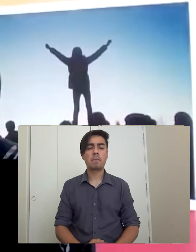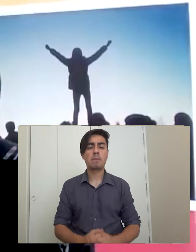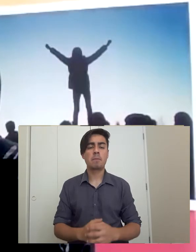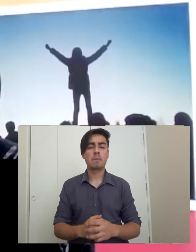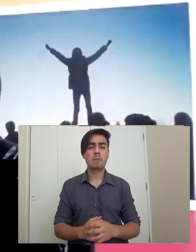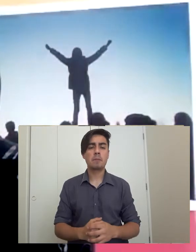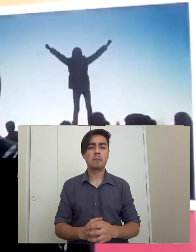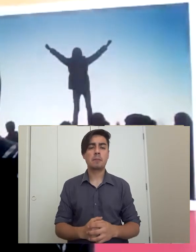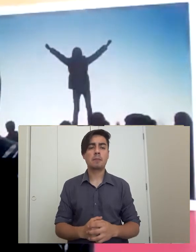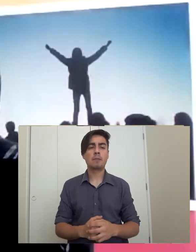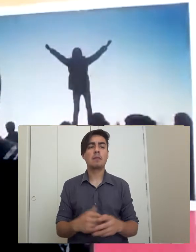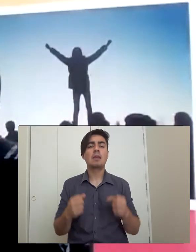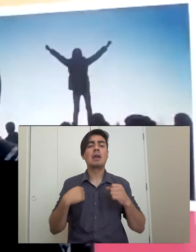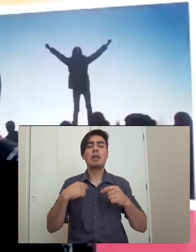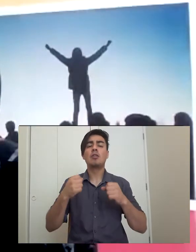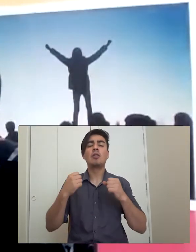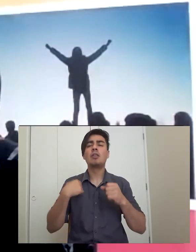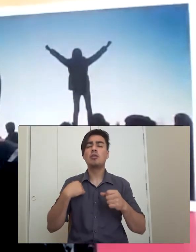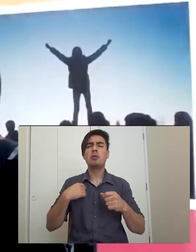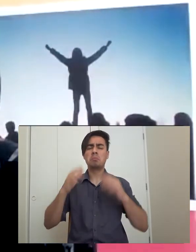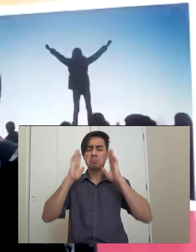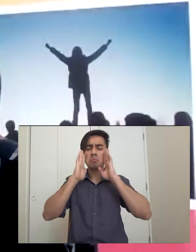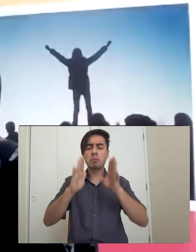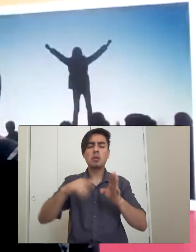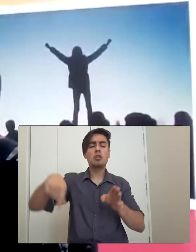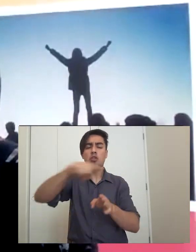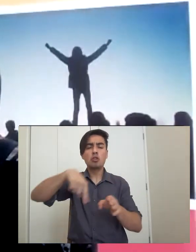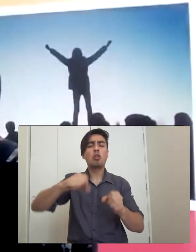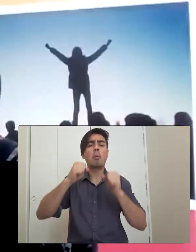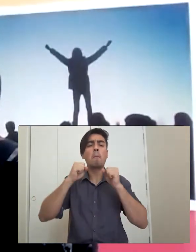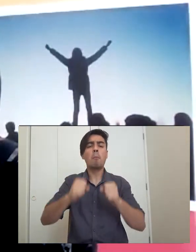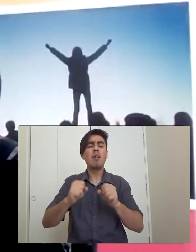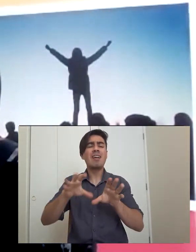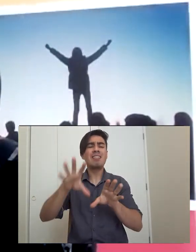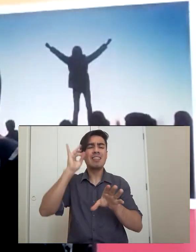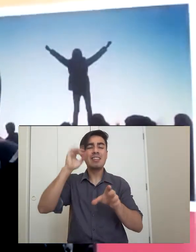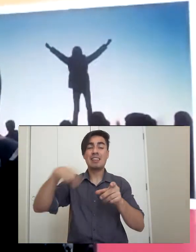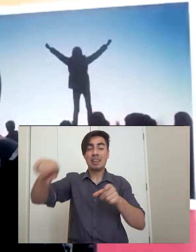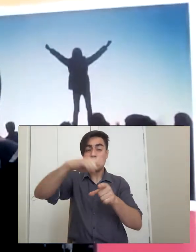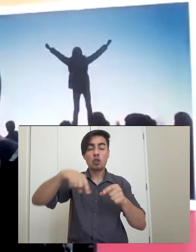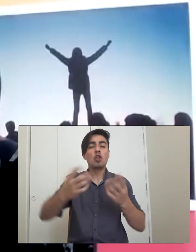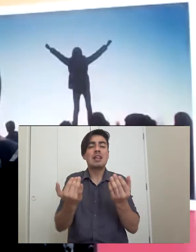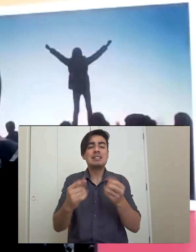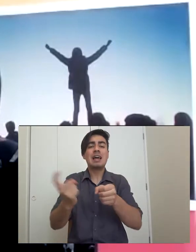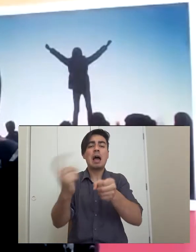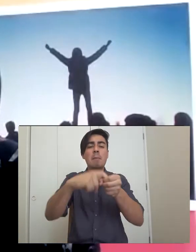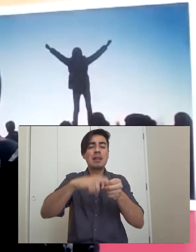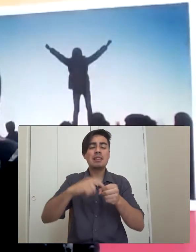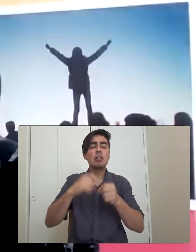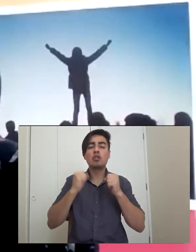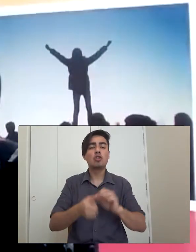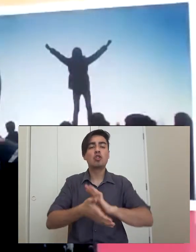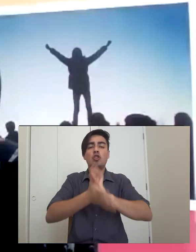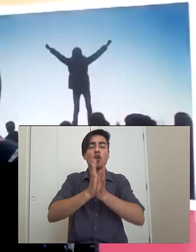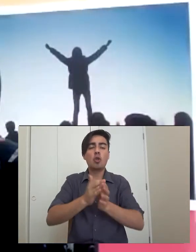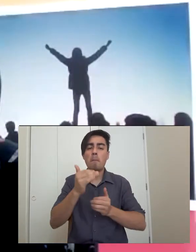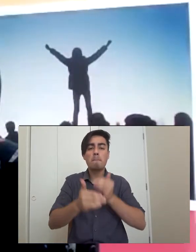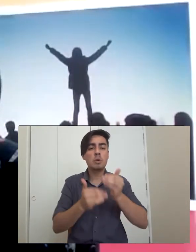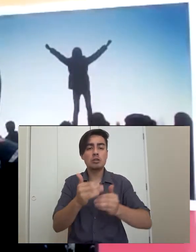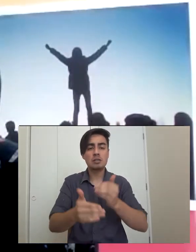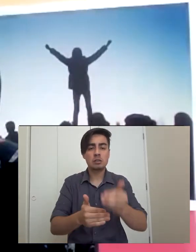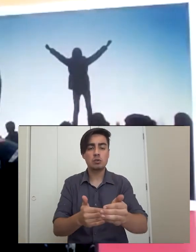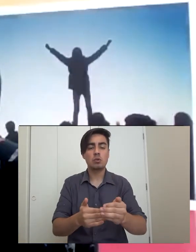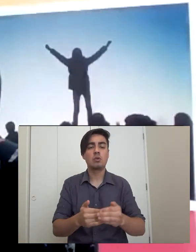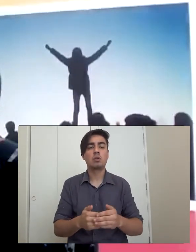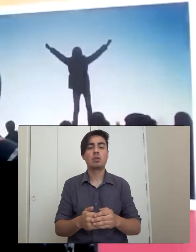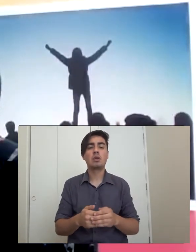de que todos puedan entender que necesitan participar en todas las fases del proceso y tienen que